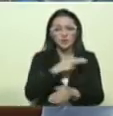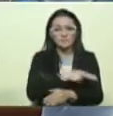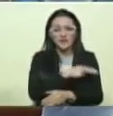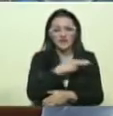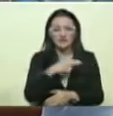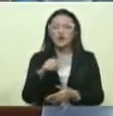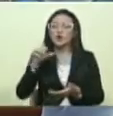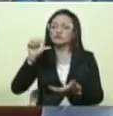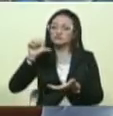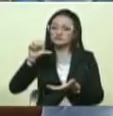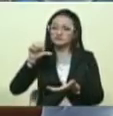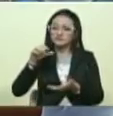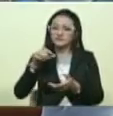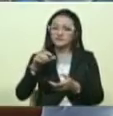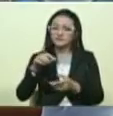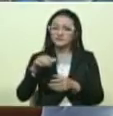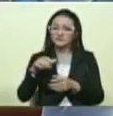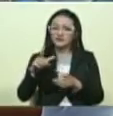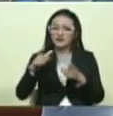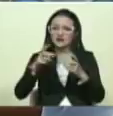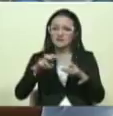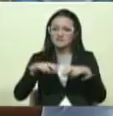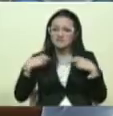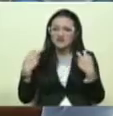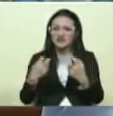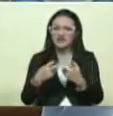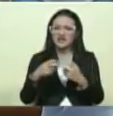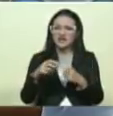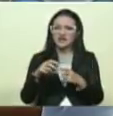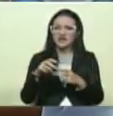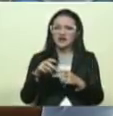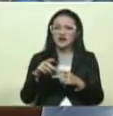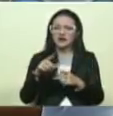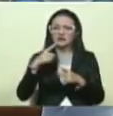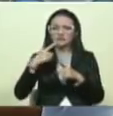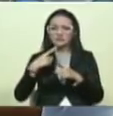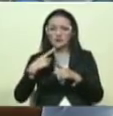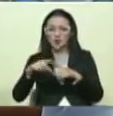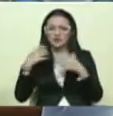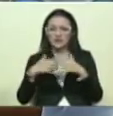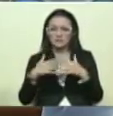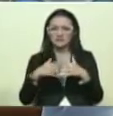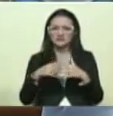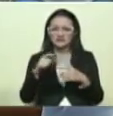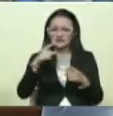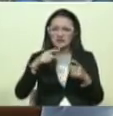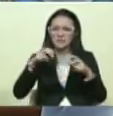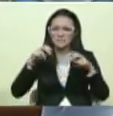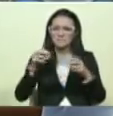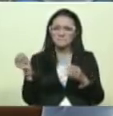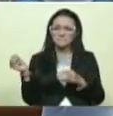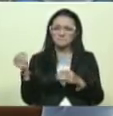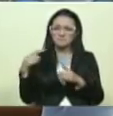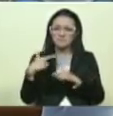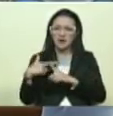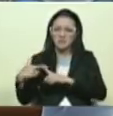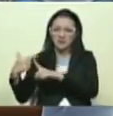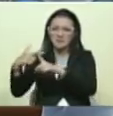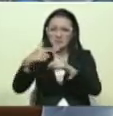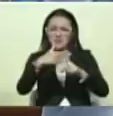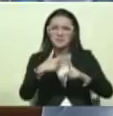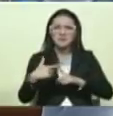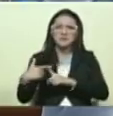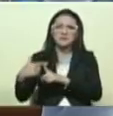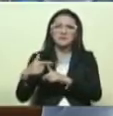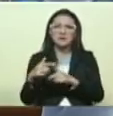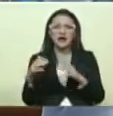Anónima, Finca La Urbanera, Finca La Panchita, una serie de casas